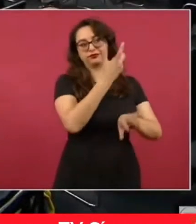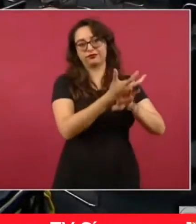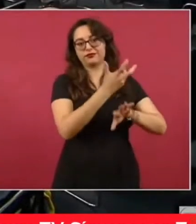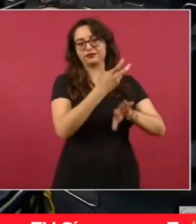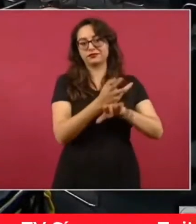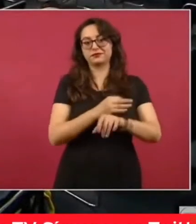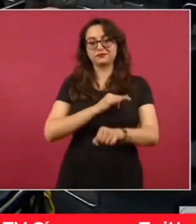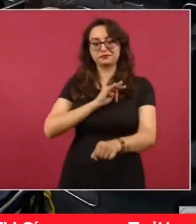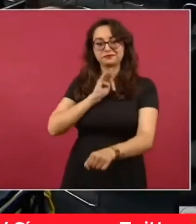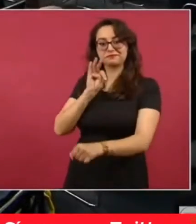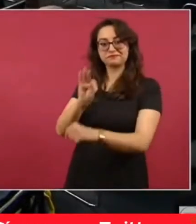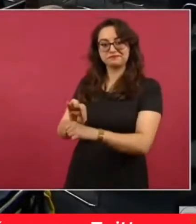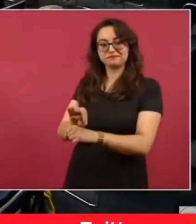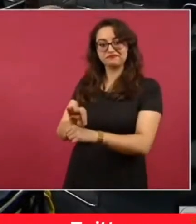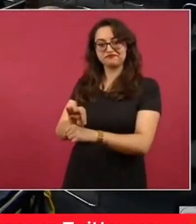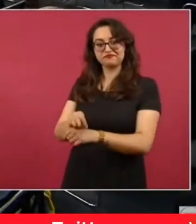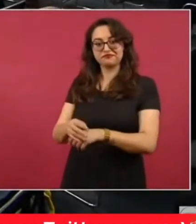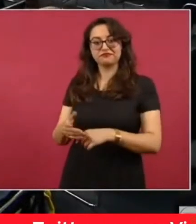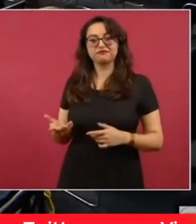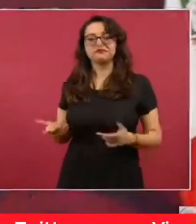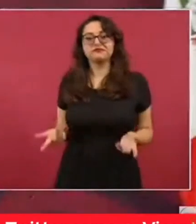hay quejas